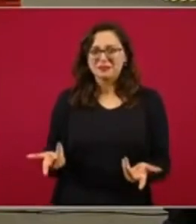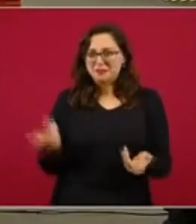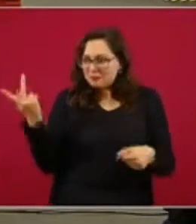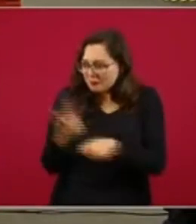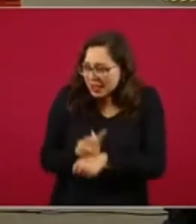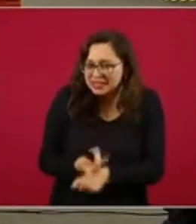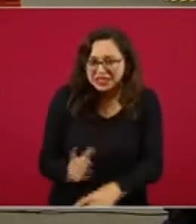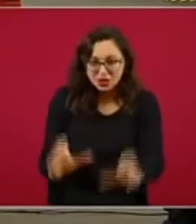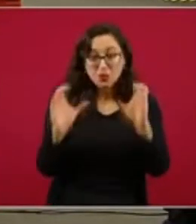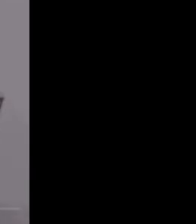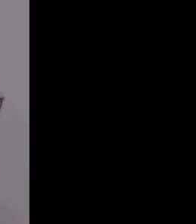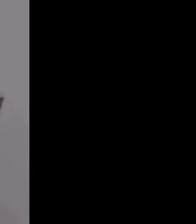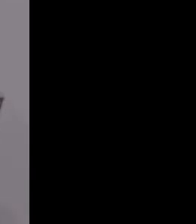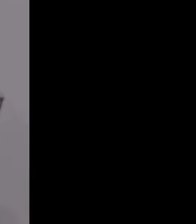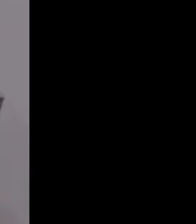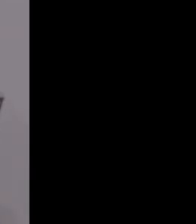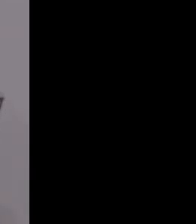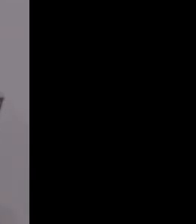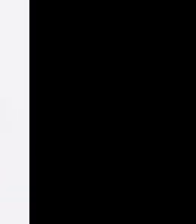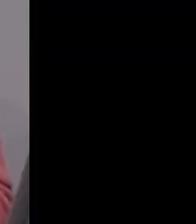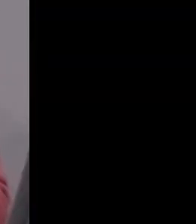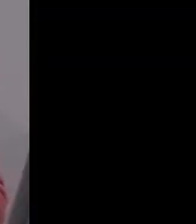la ciudadanía alemana.